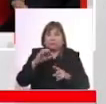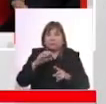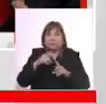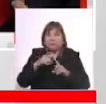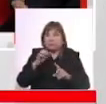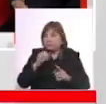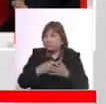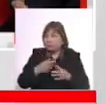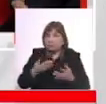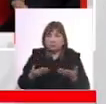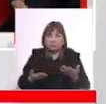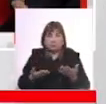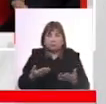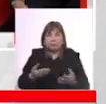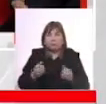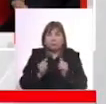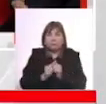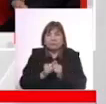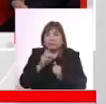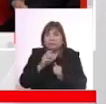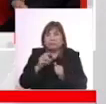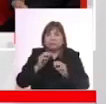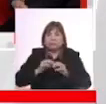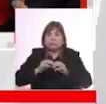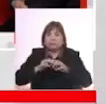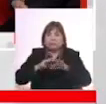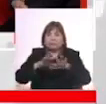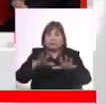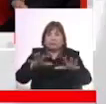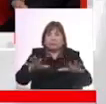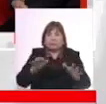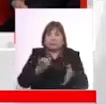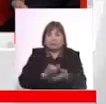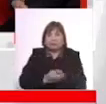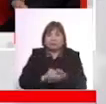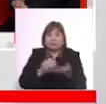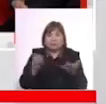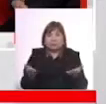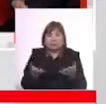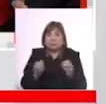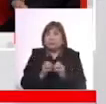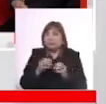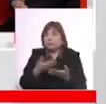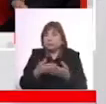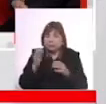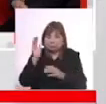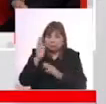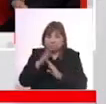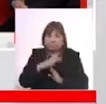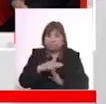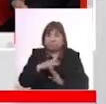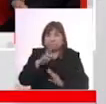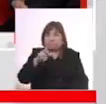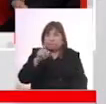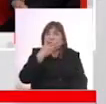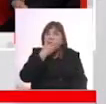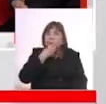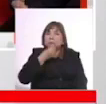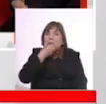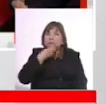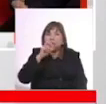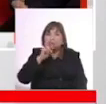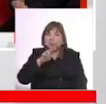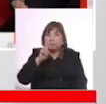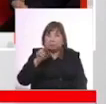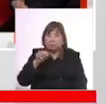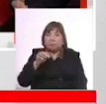en el sentido de extender la vigencia de este fondo que vence el 31 de diciembre del 2022 hasta el